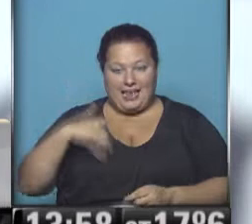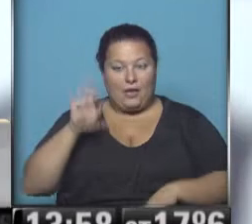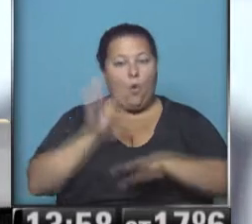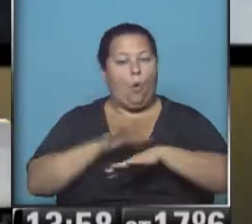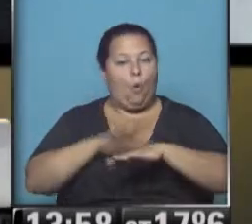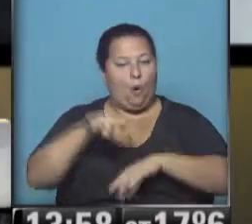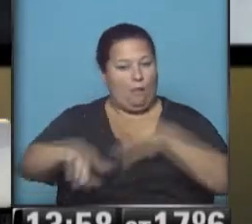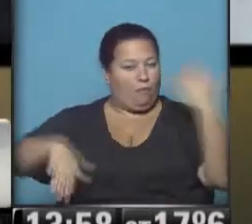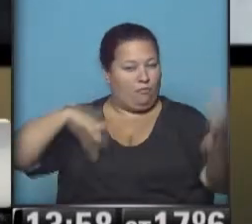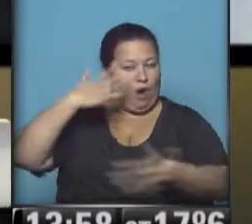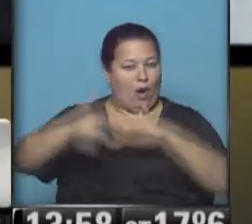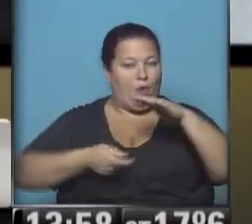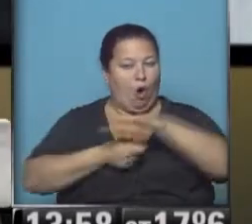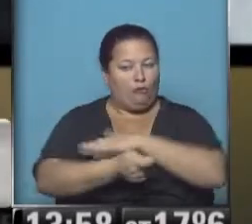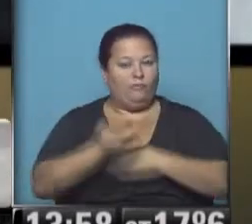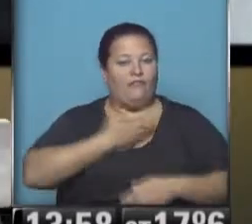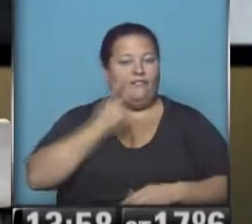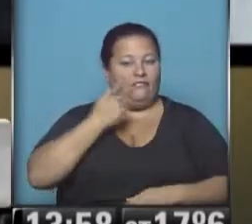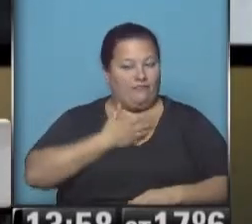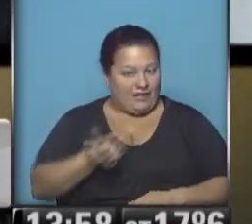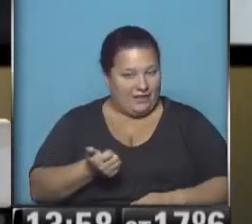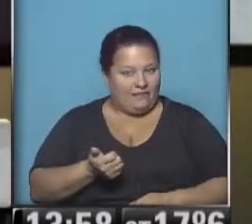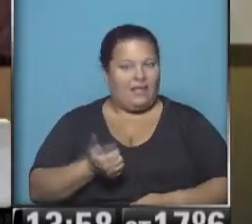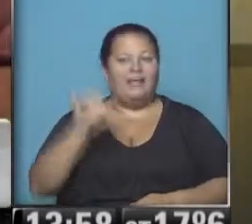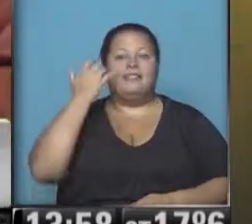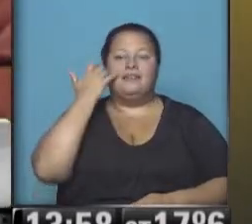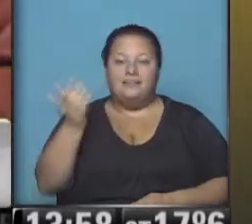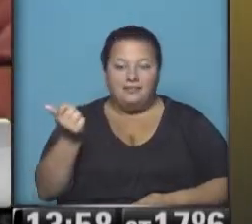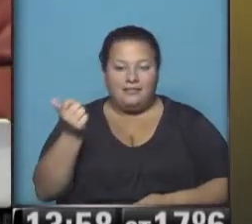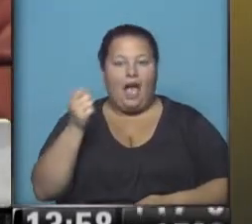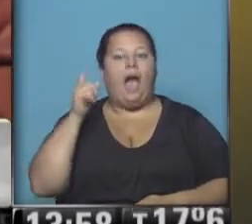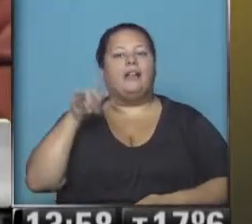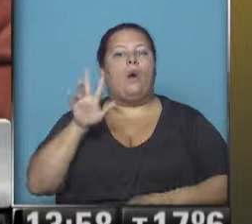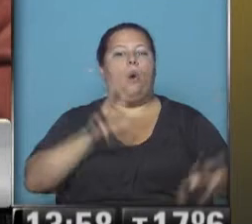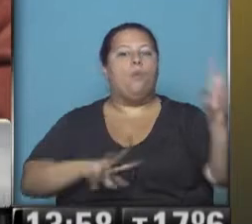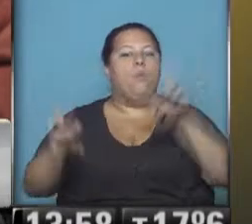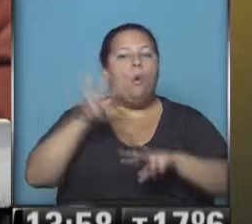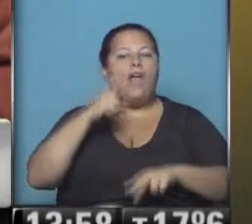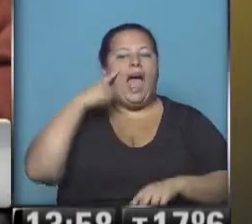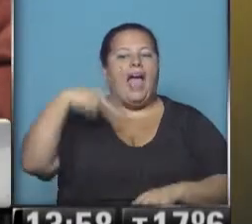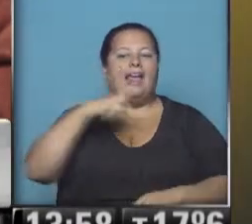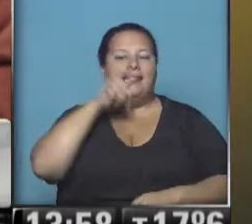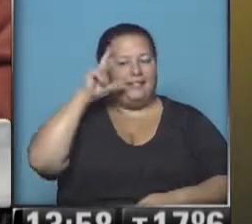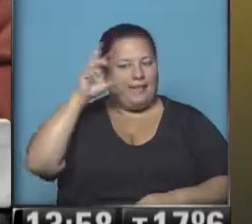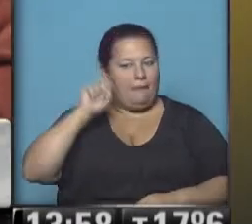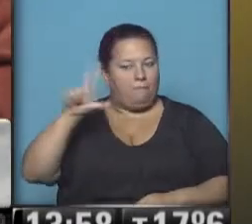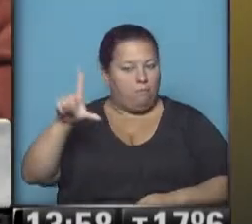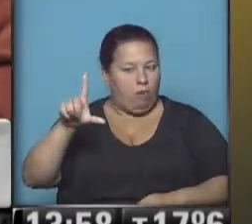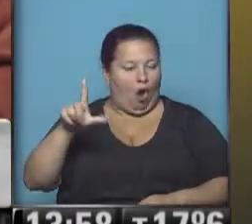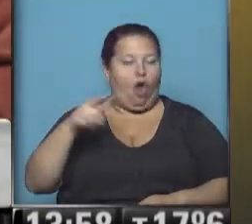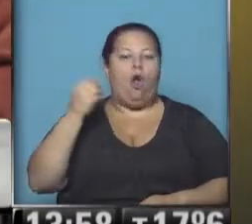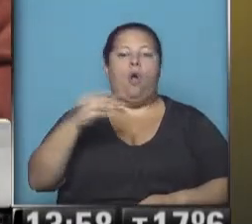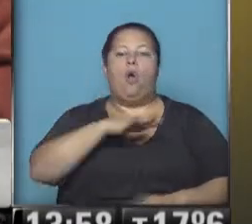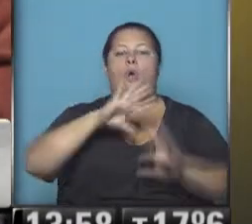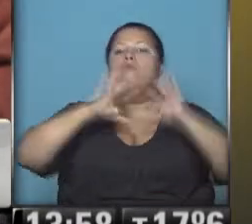involucrados en este escándalo de corrupción de la FIFA ya se encuentran buscados por Interpol en el lugar